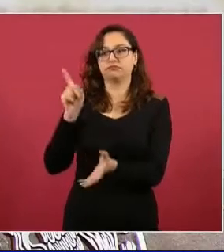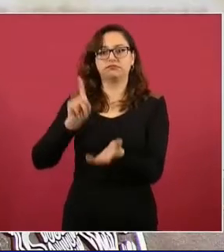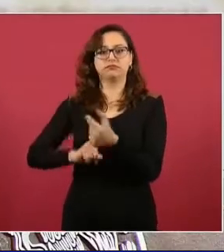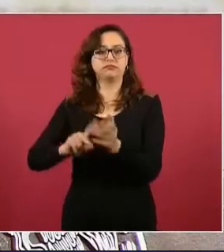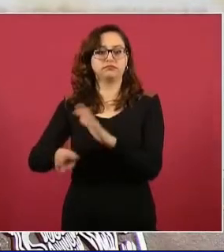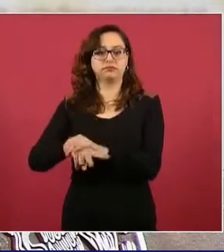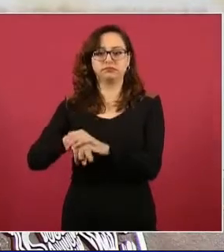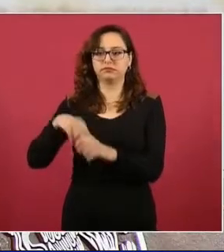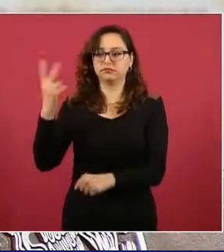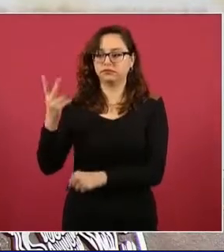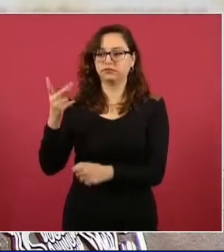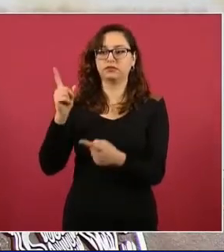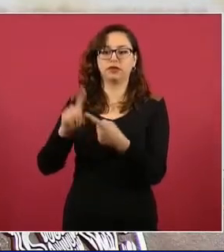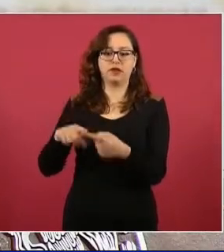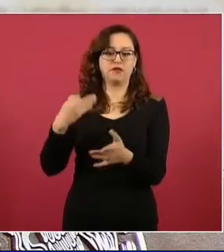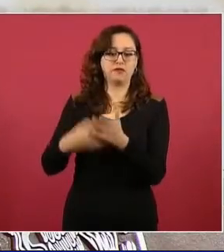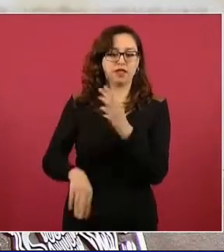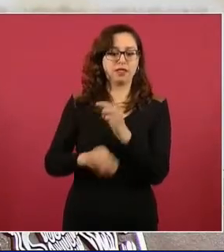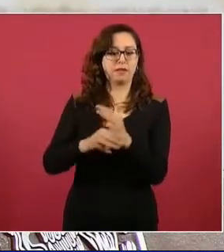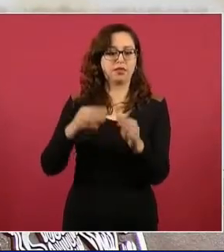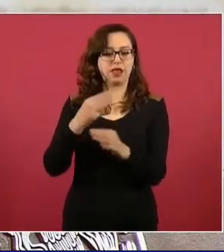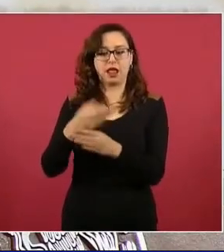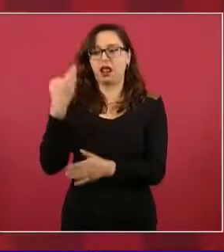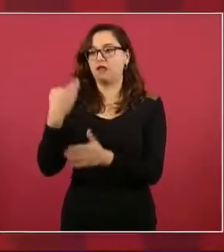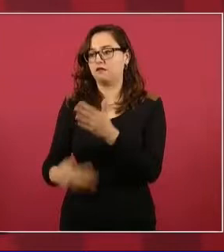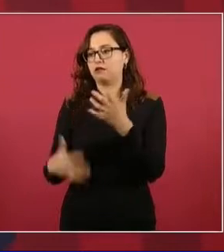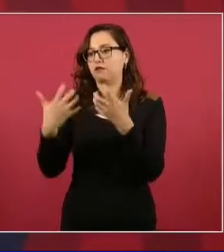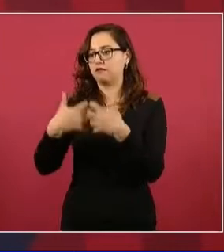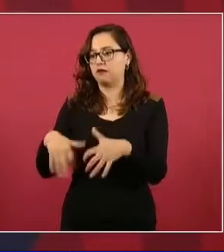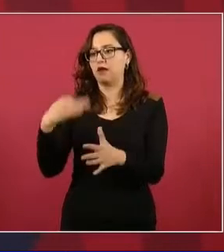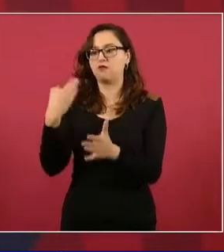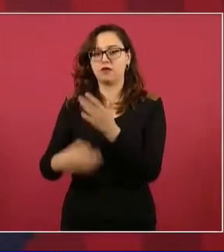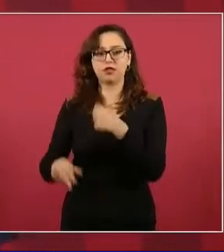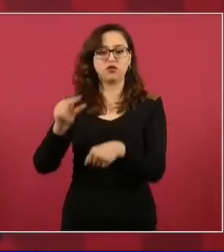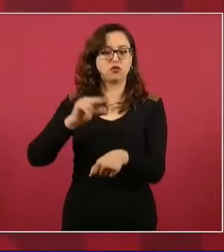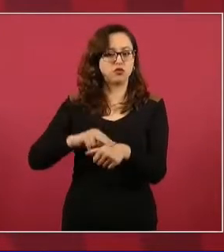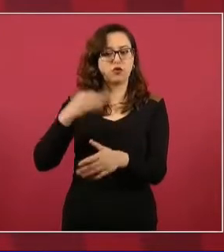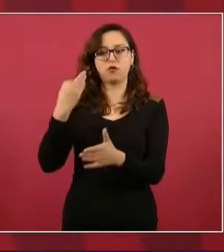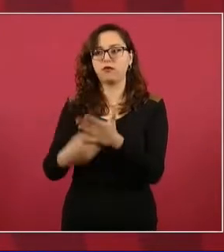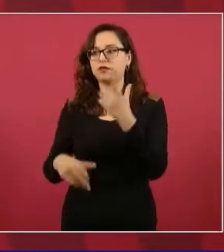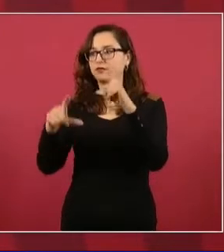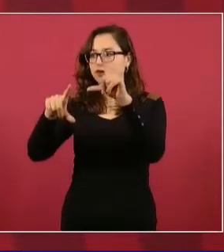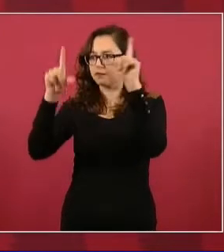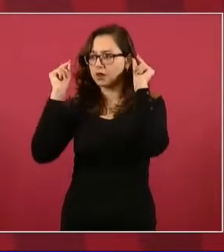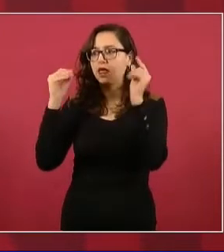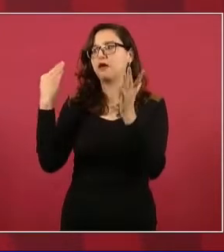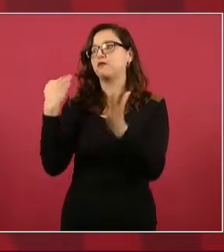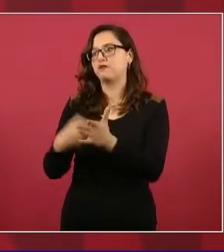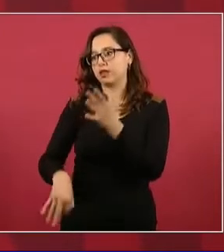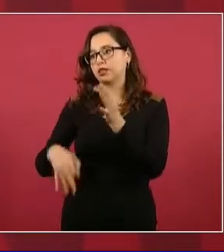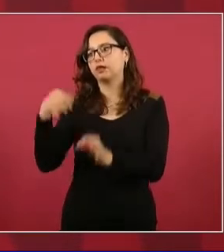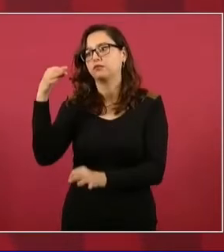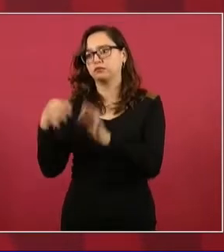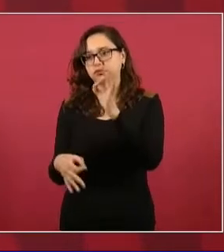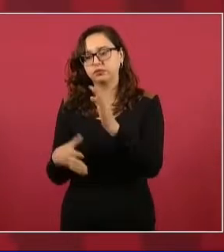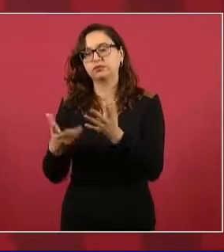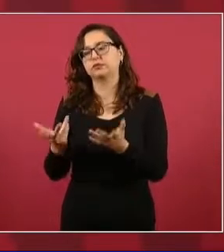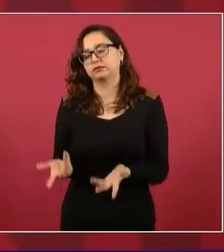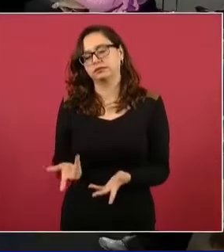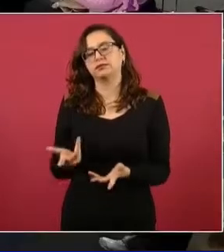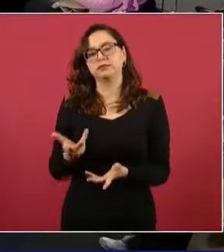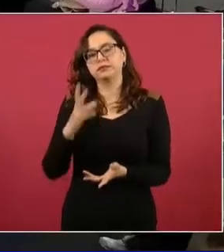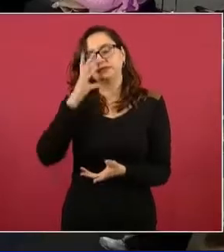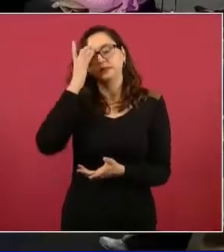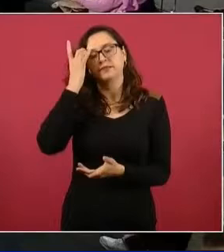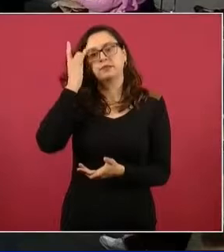falta resolver algunas otras situaciones jurídicas. Y bueno, y el caso de Tlaxiaco, que ya ha